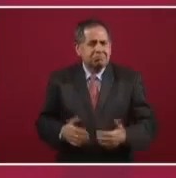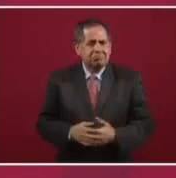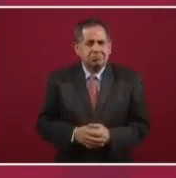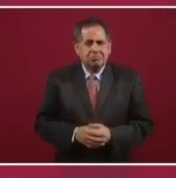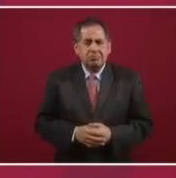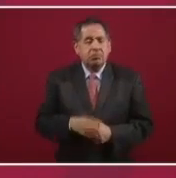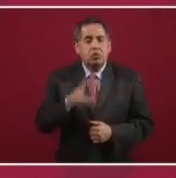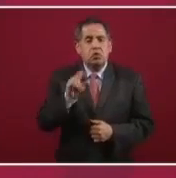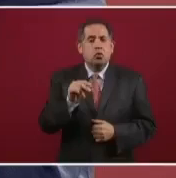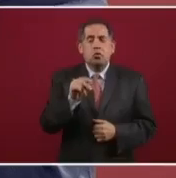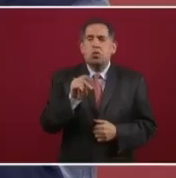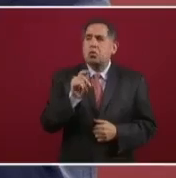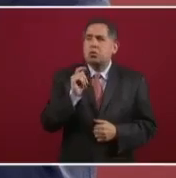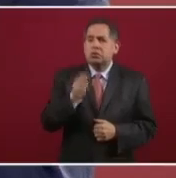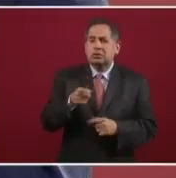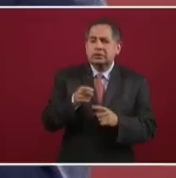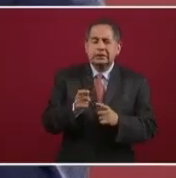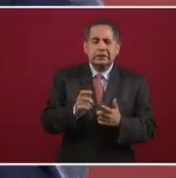pero no por eso